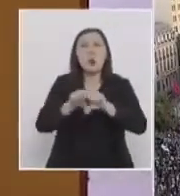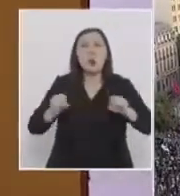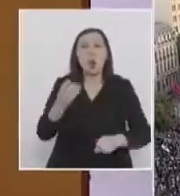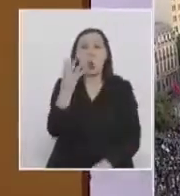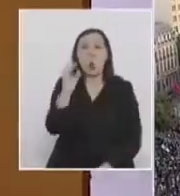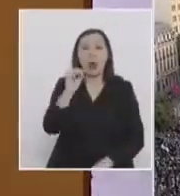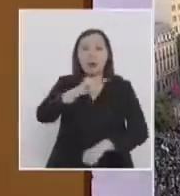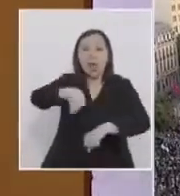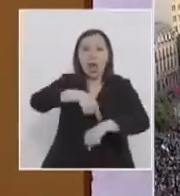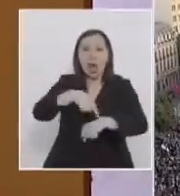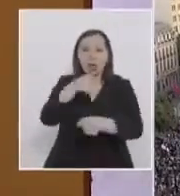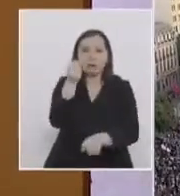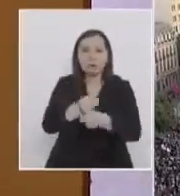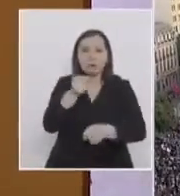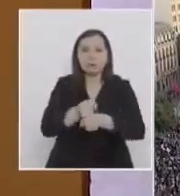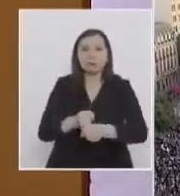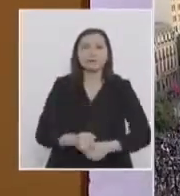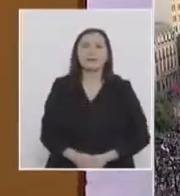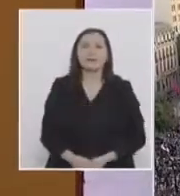40 horas.